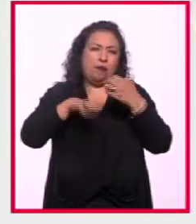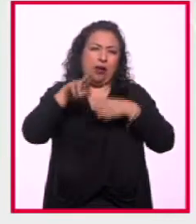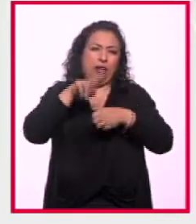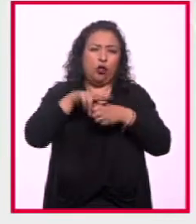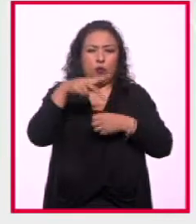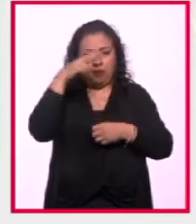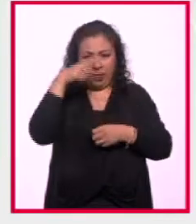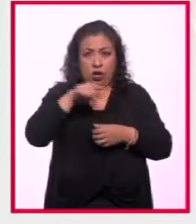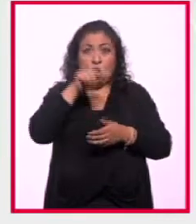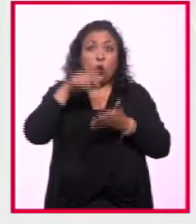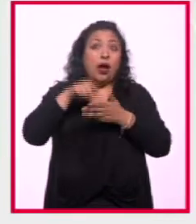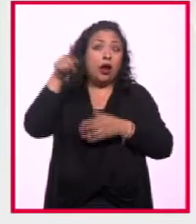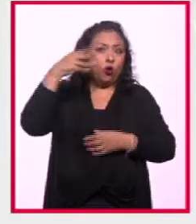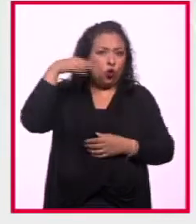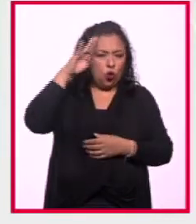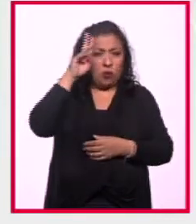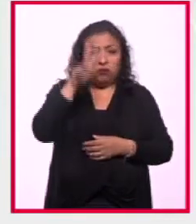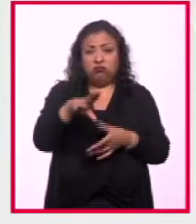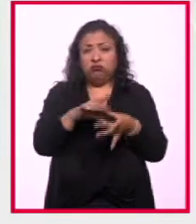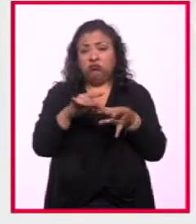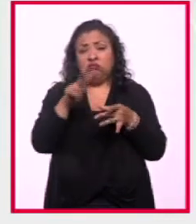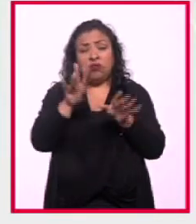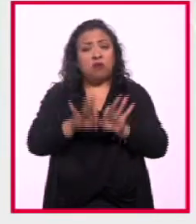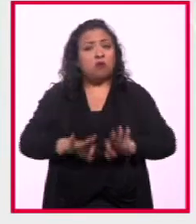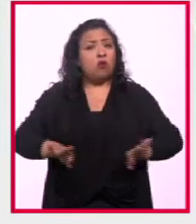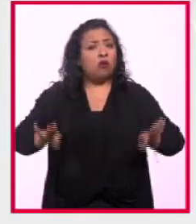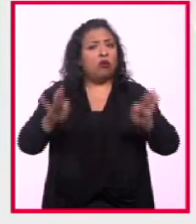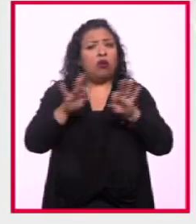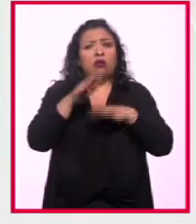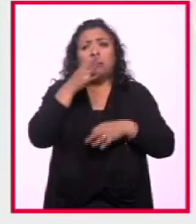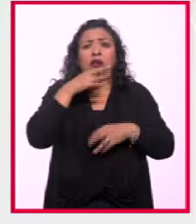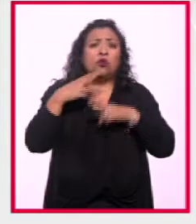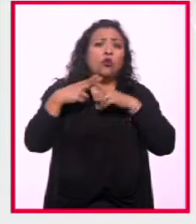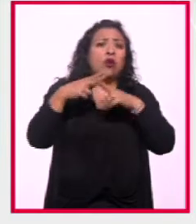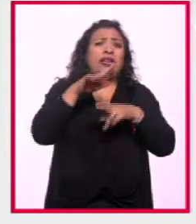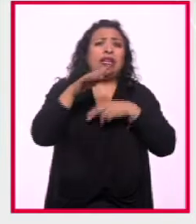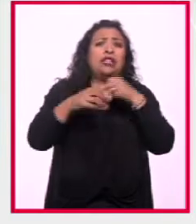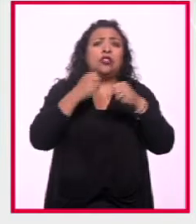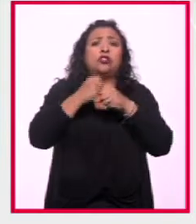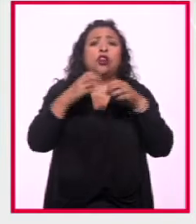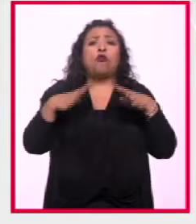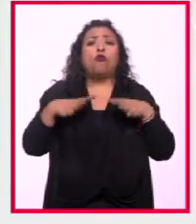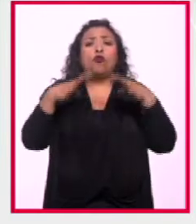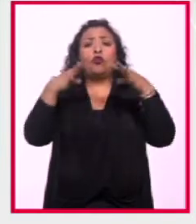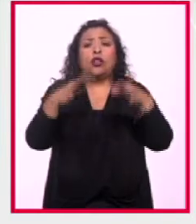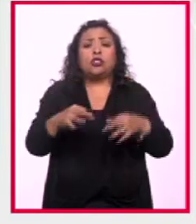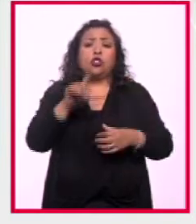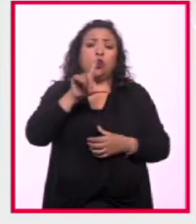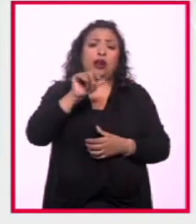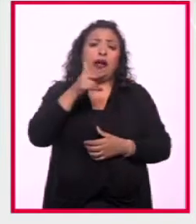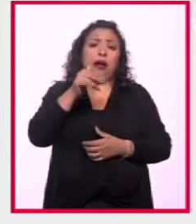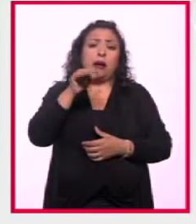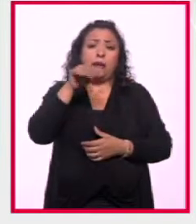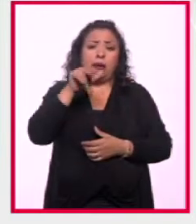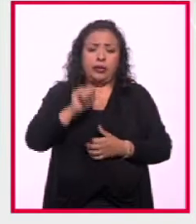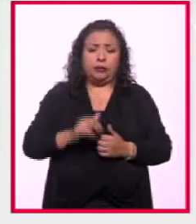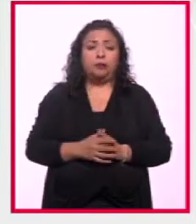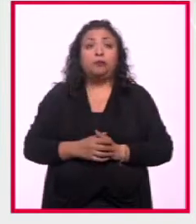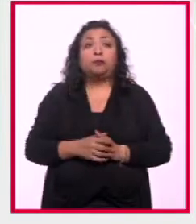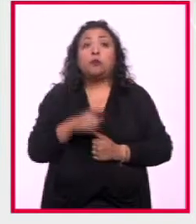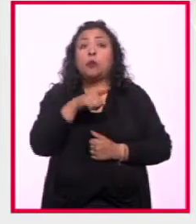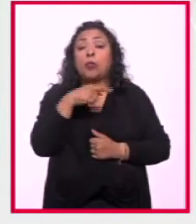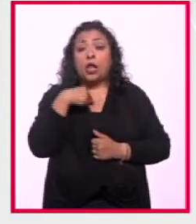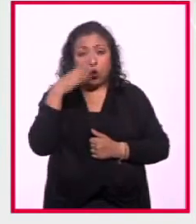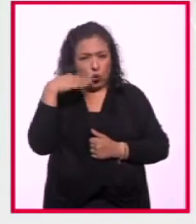méxico en cuba se refiere a la importancia de celebrar estos 500 años de la fundación de la habana cuba